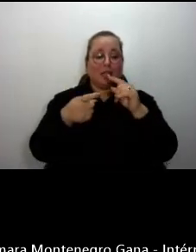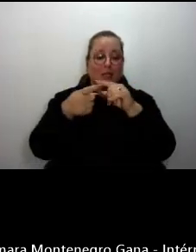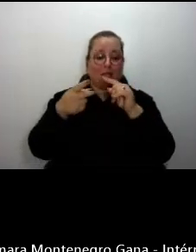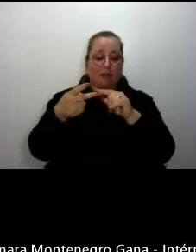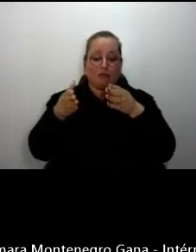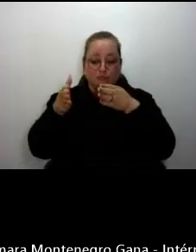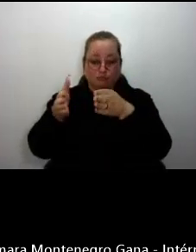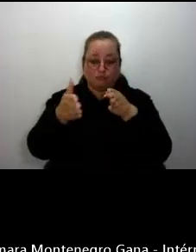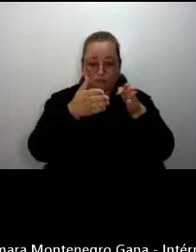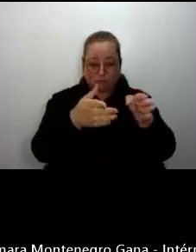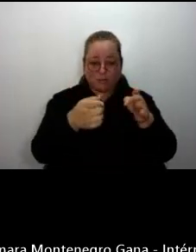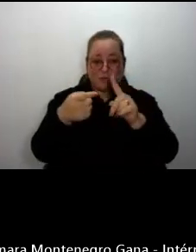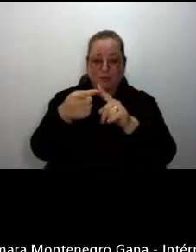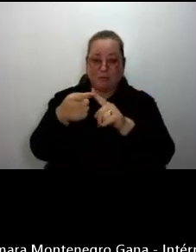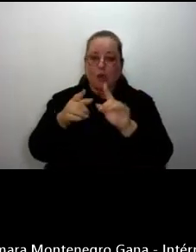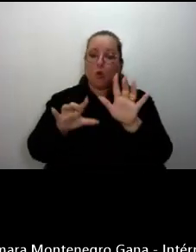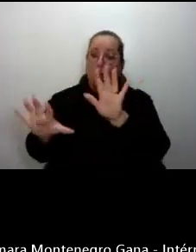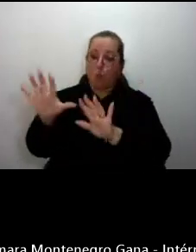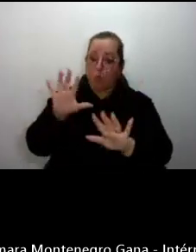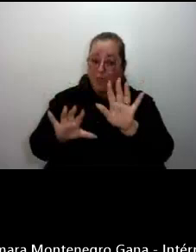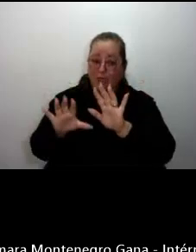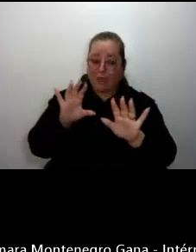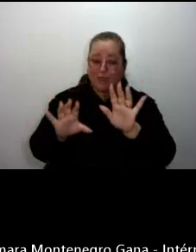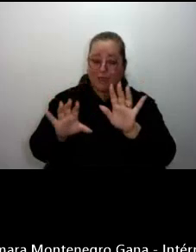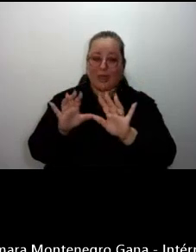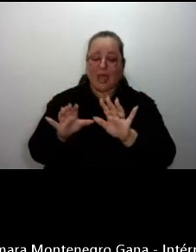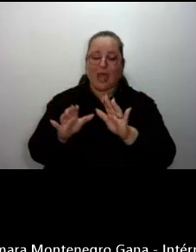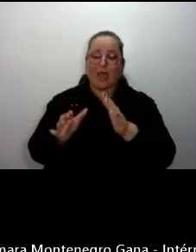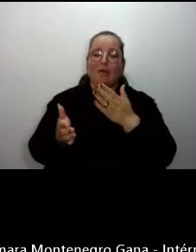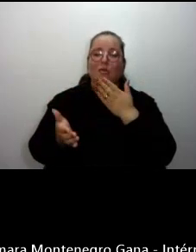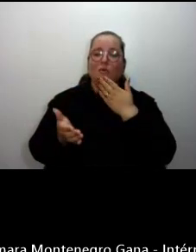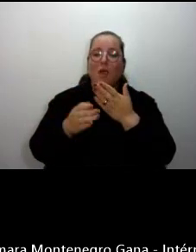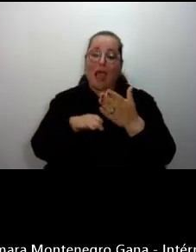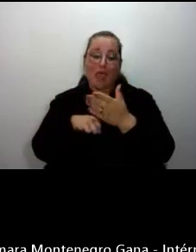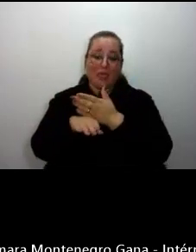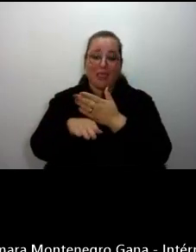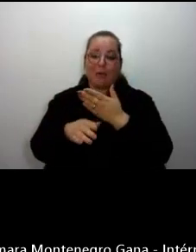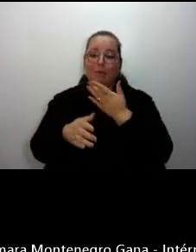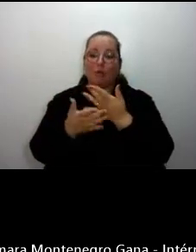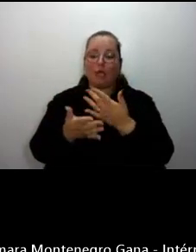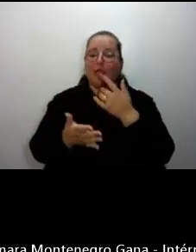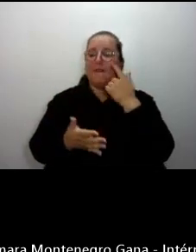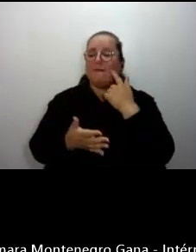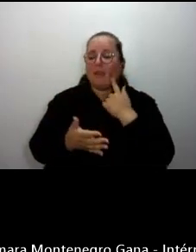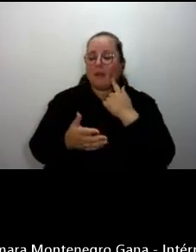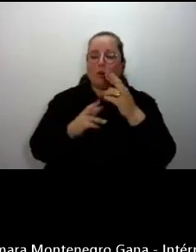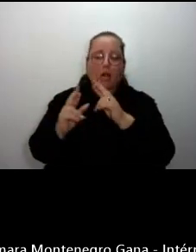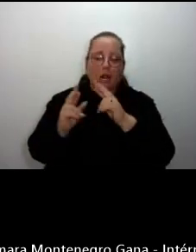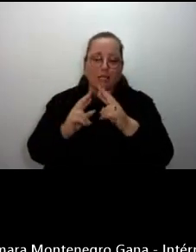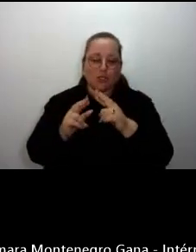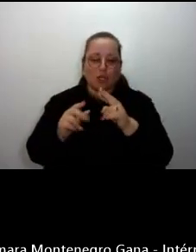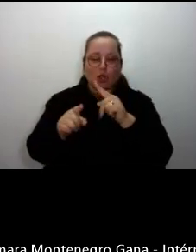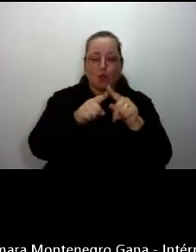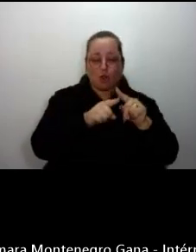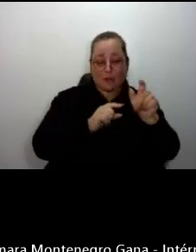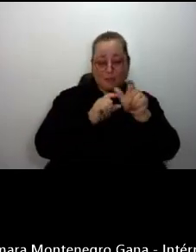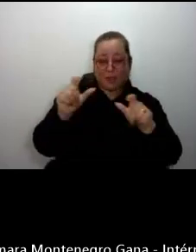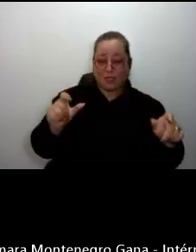ejes. En el eje preventivo, en el cual vamos a plantear, ¿verdad?, las relaciones interpersonales, la